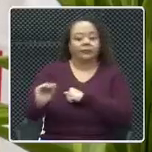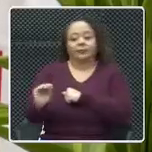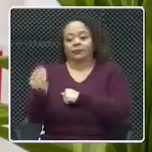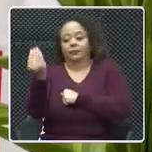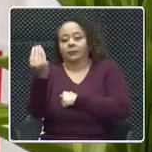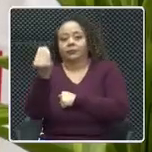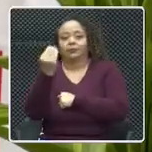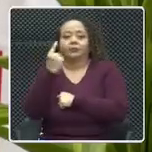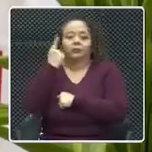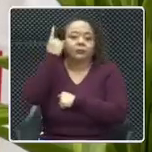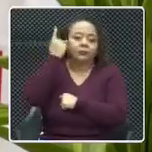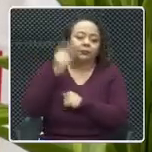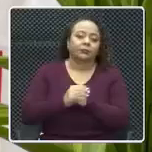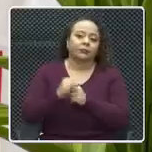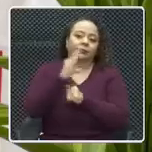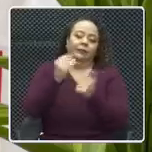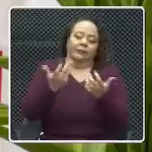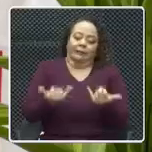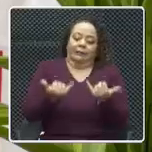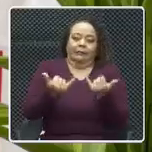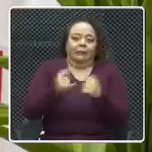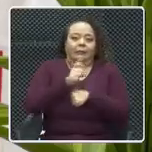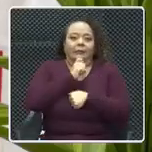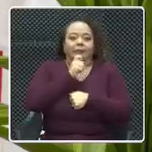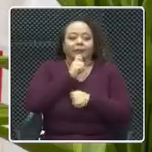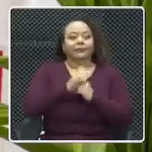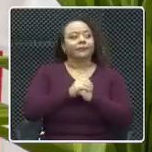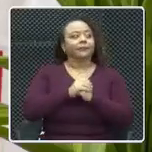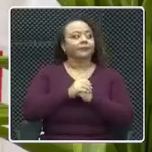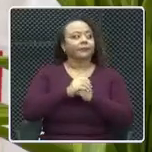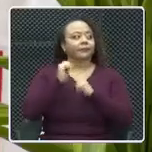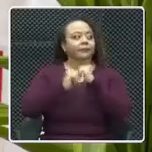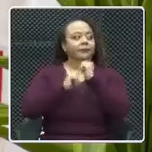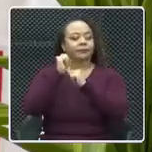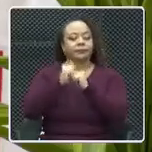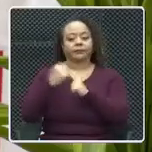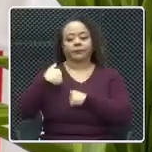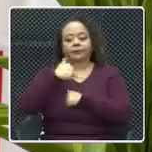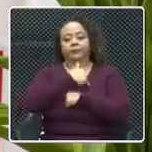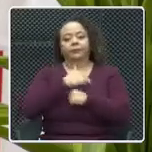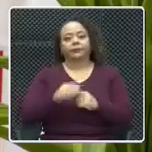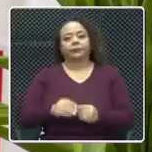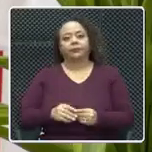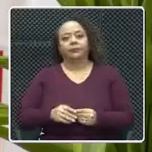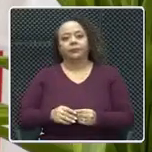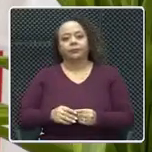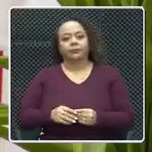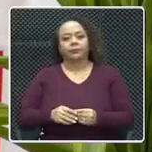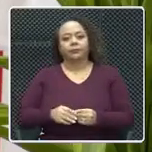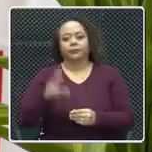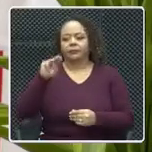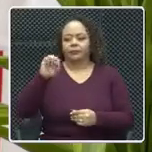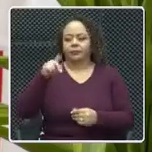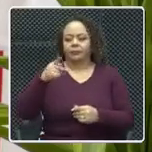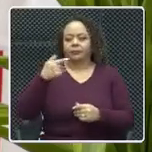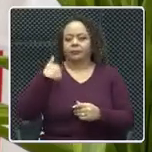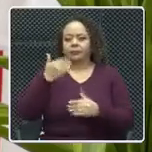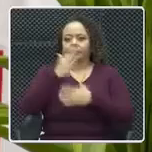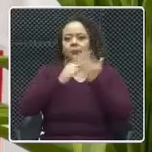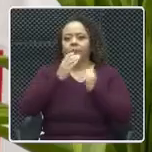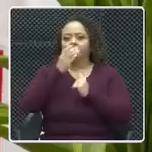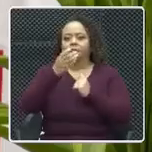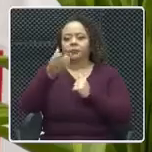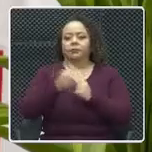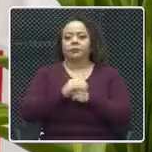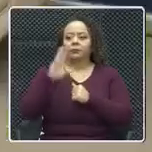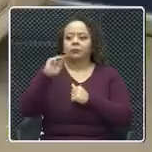adolescentes, los papás, uh-huh, y pues ya la dificultad misma de la estructura del ministerio. Sí. Pero a nivel de MEP, ¿tenemos alguna recomendación puntual que